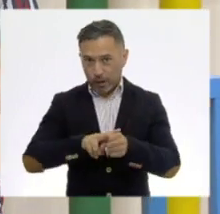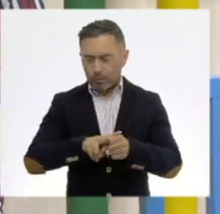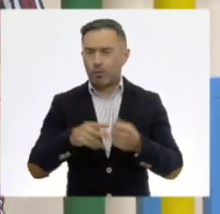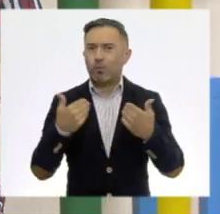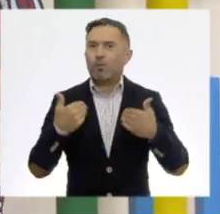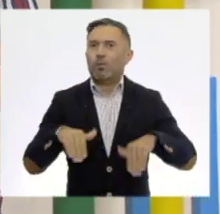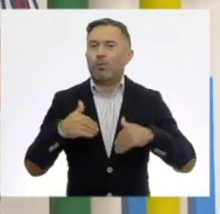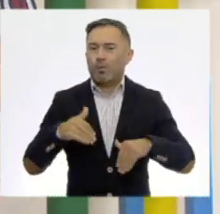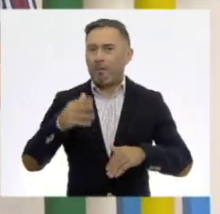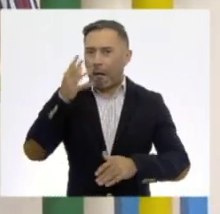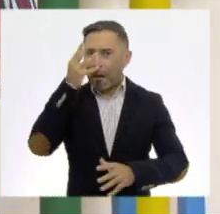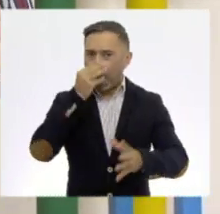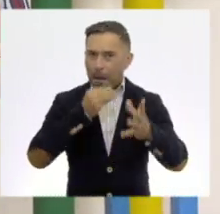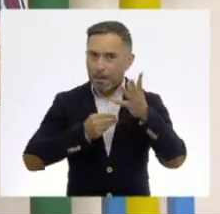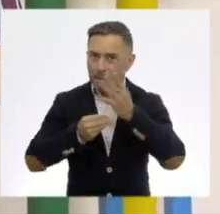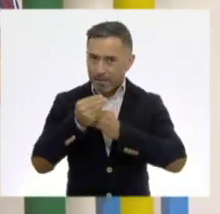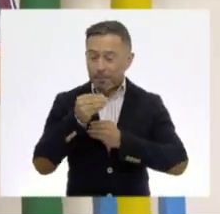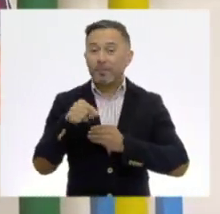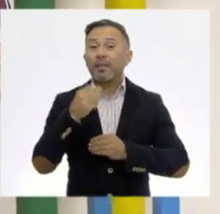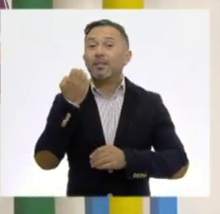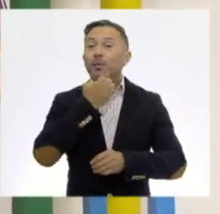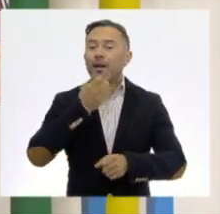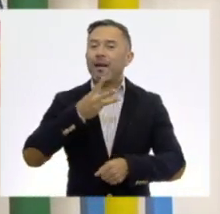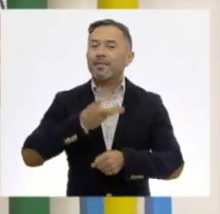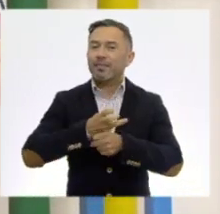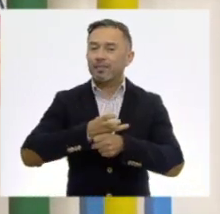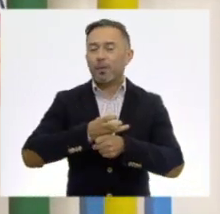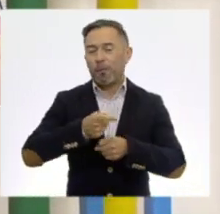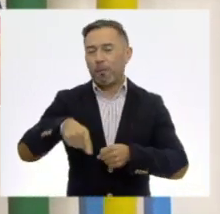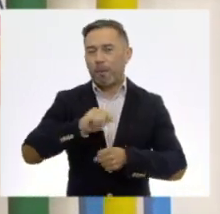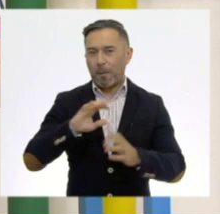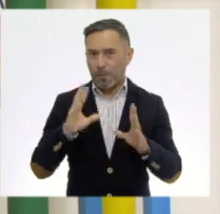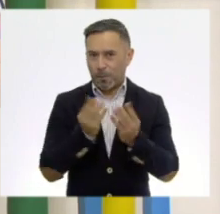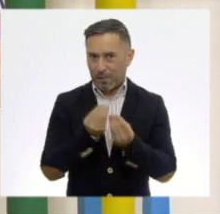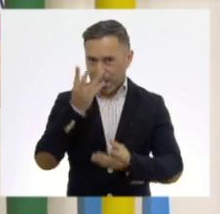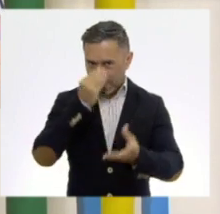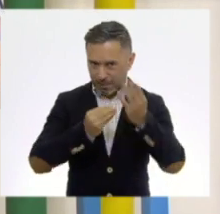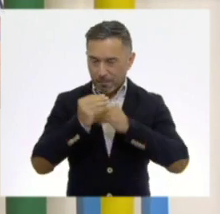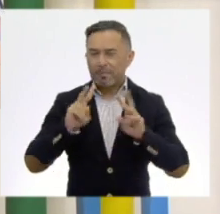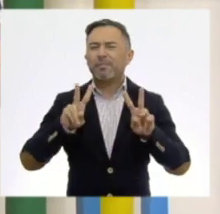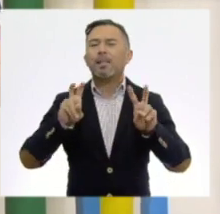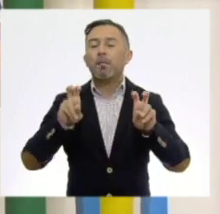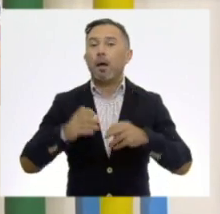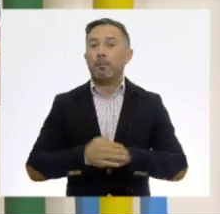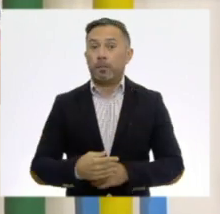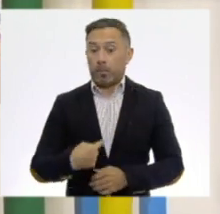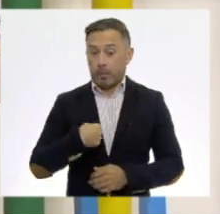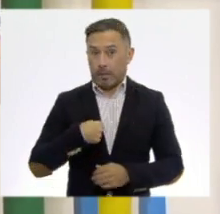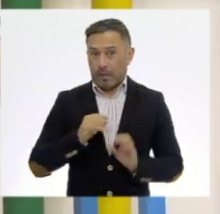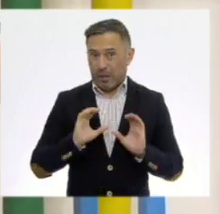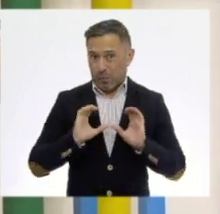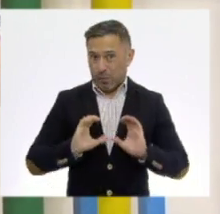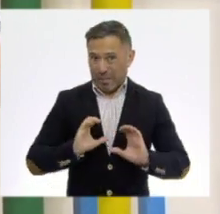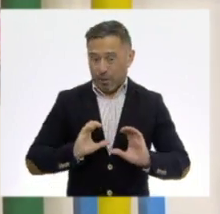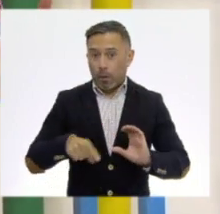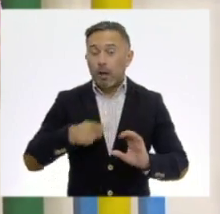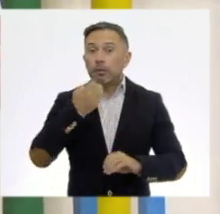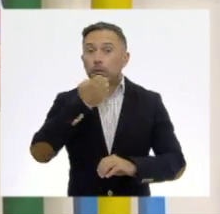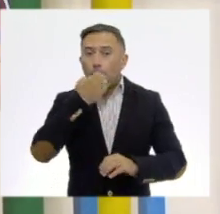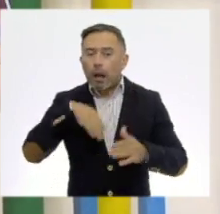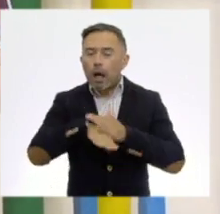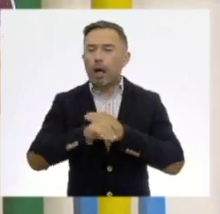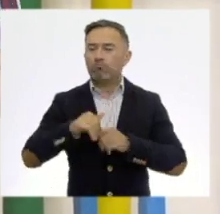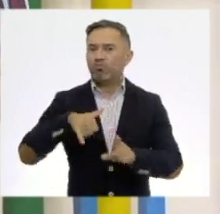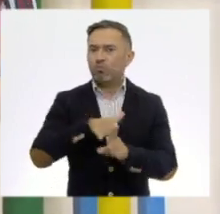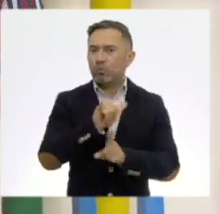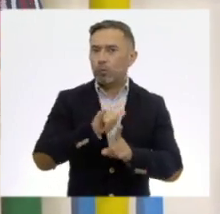mucho con las niñas y niños de tercer grado. El tema es Me cuido y evito el acoso escolar. Y para